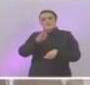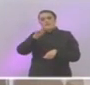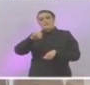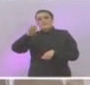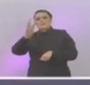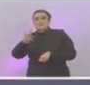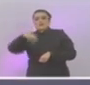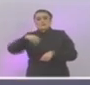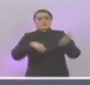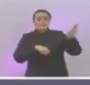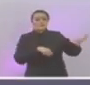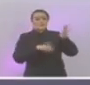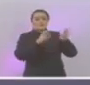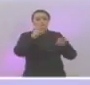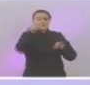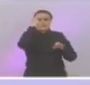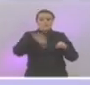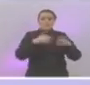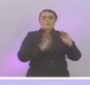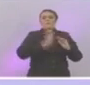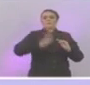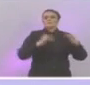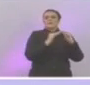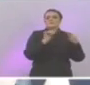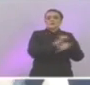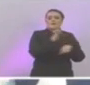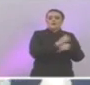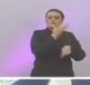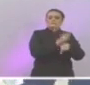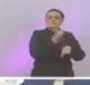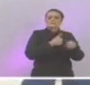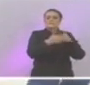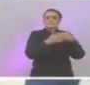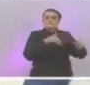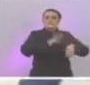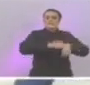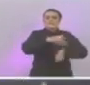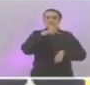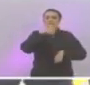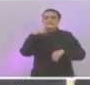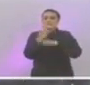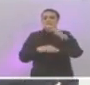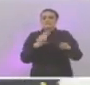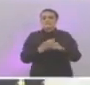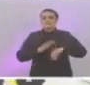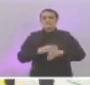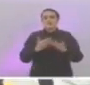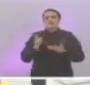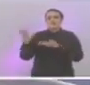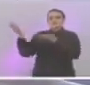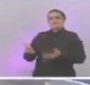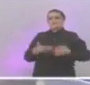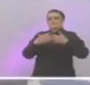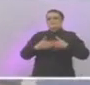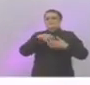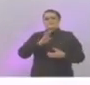haber elegido a San Luis Potosí como la casa de la planta más moderna de esta firma en el mundo. La llegada de la planta de